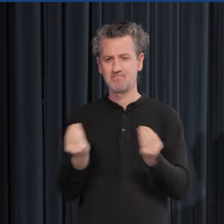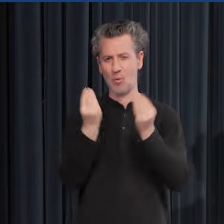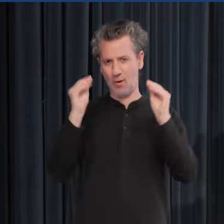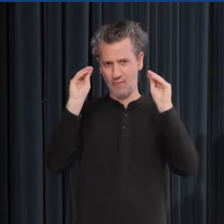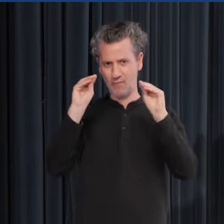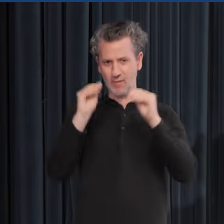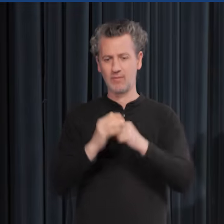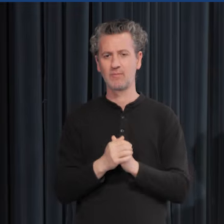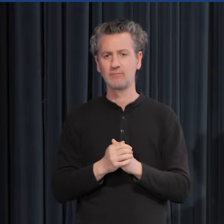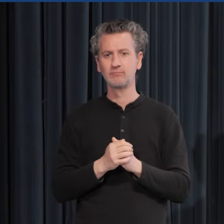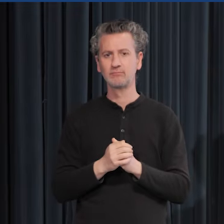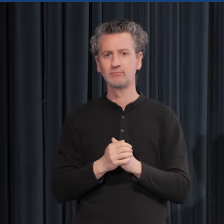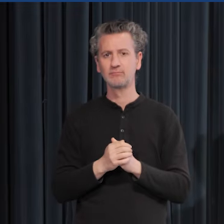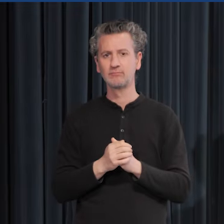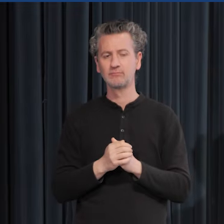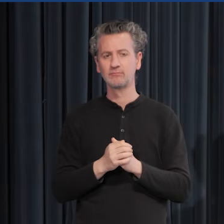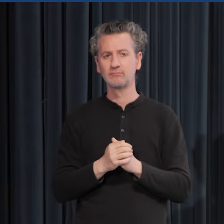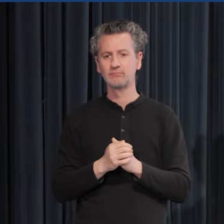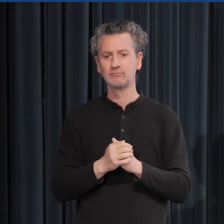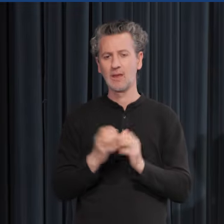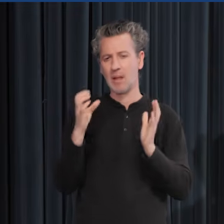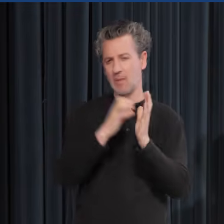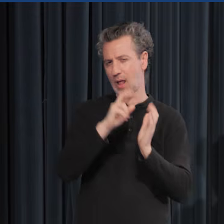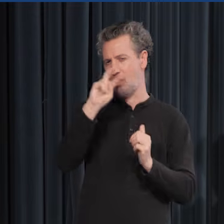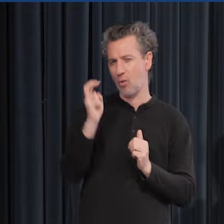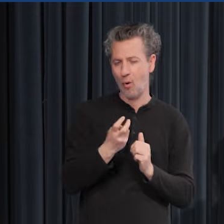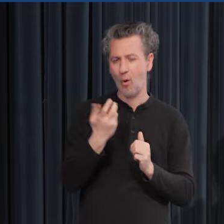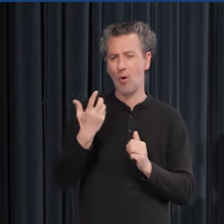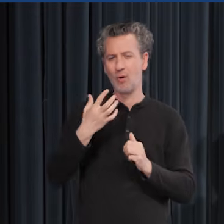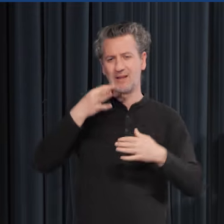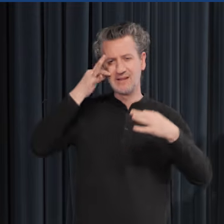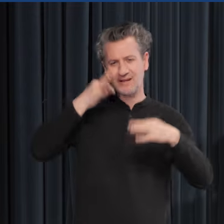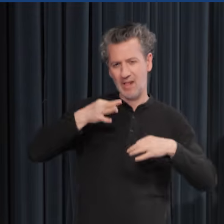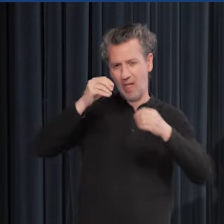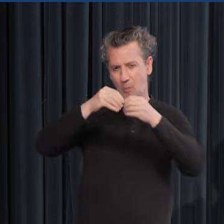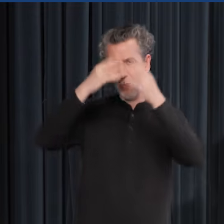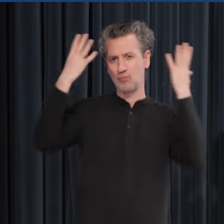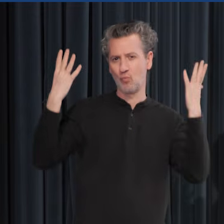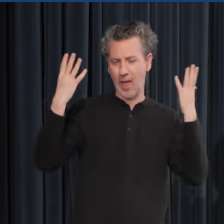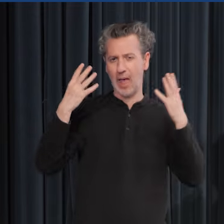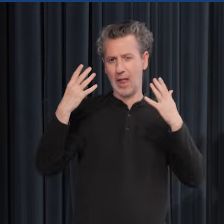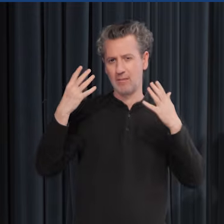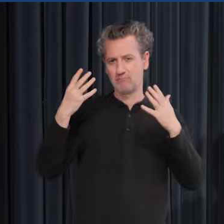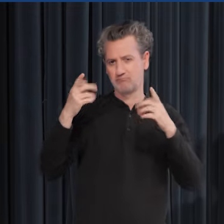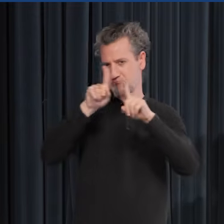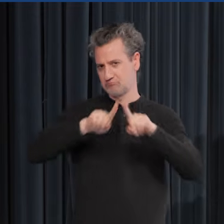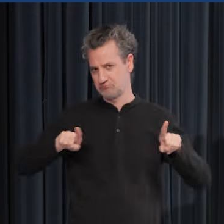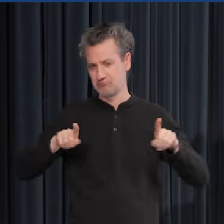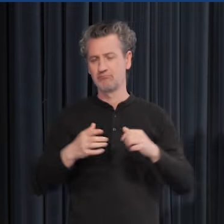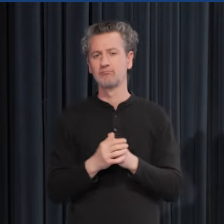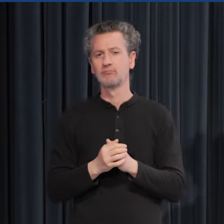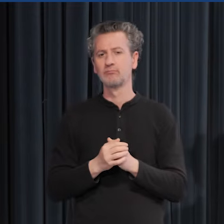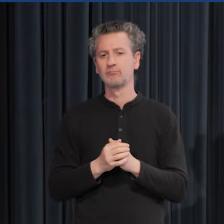ya sea Serious Game o, como decía Cristina, realidad virtual, que ya existen módulos formativos realizados a través de realidad